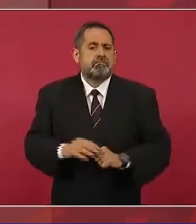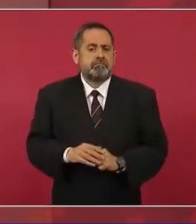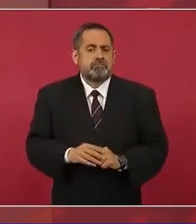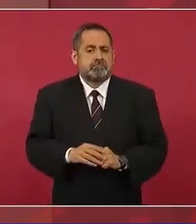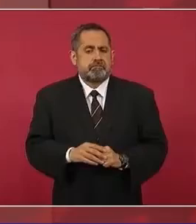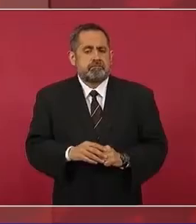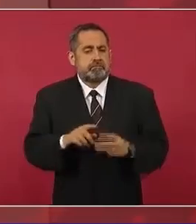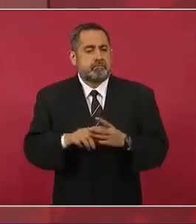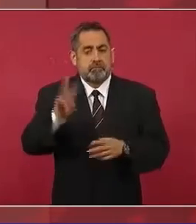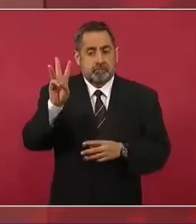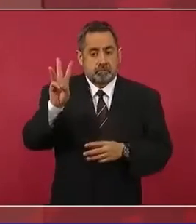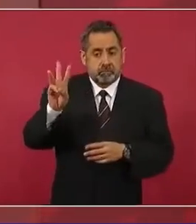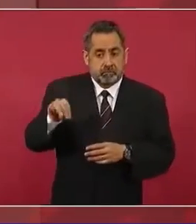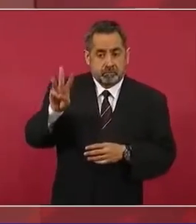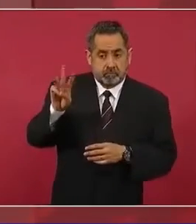goldman